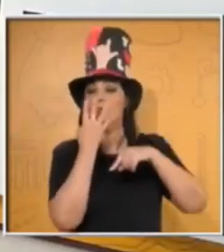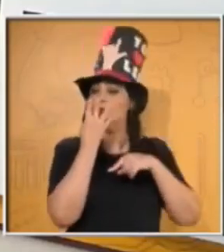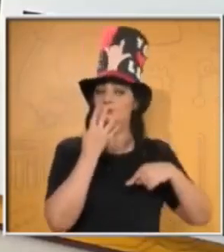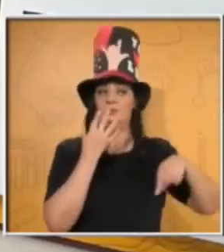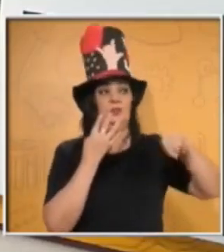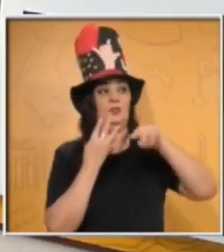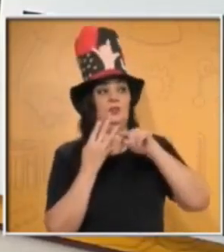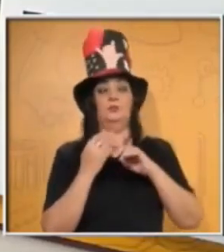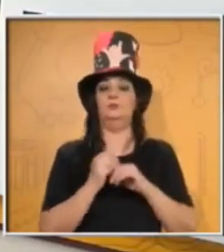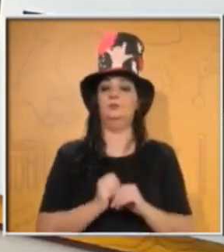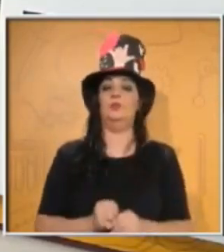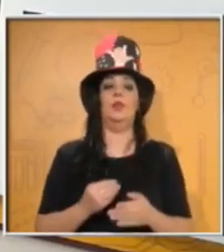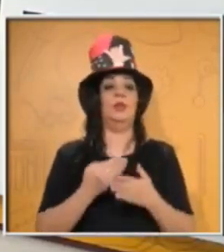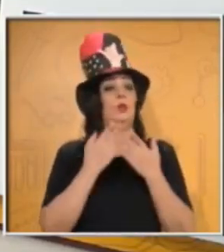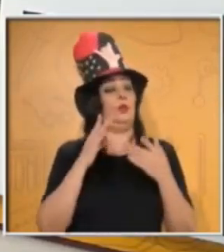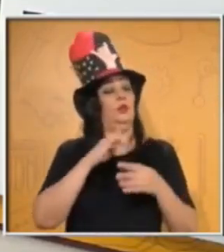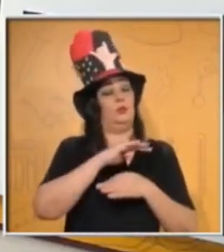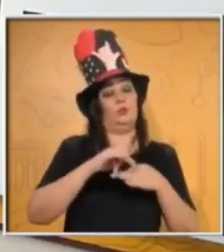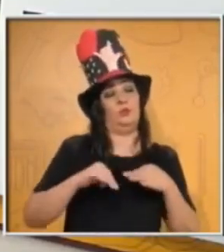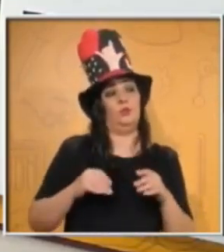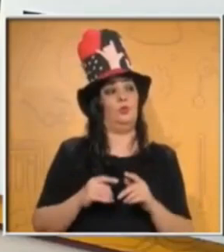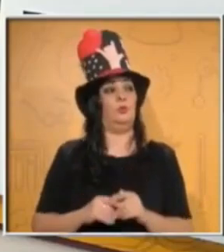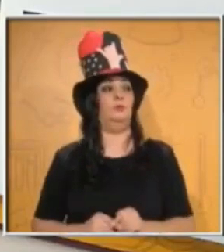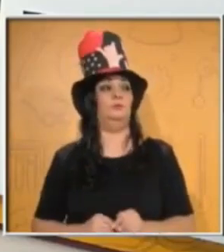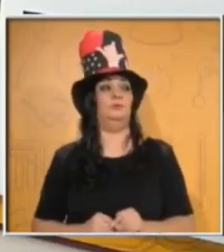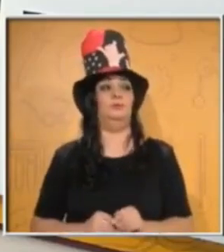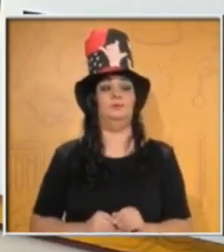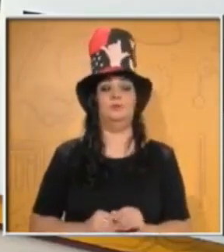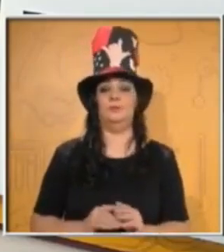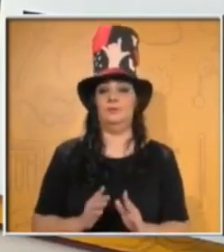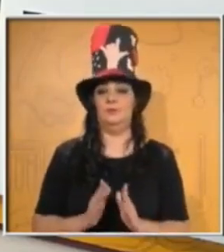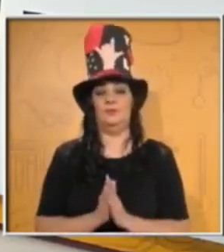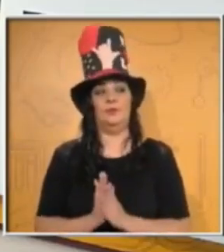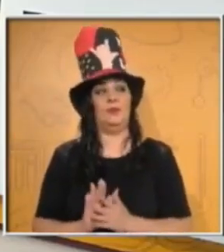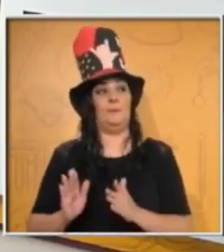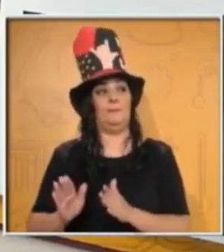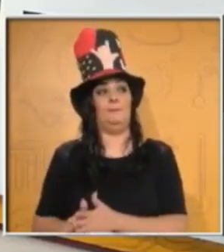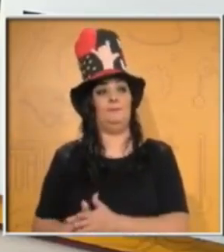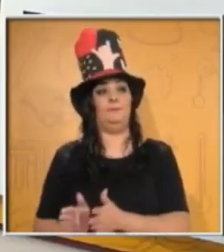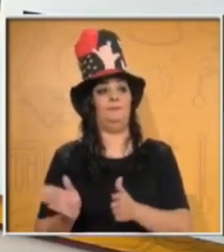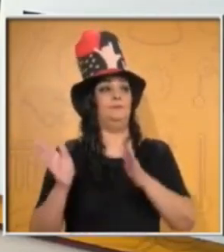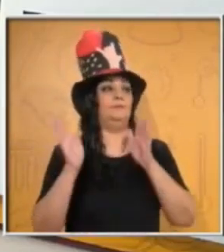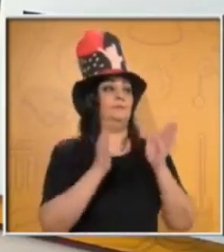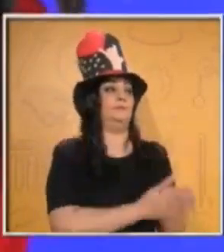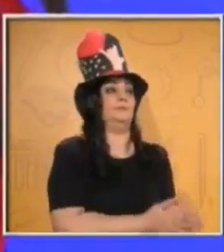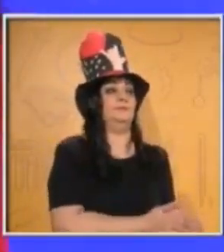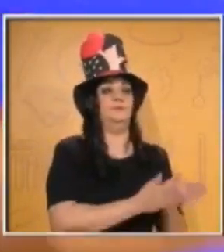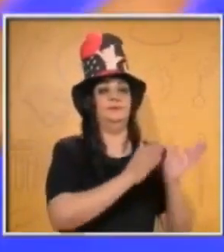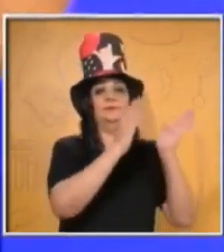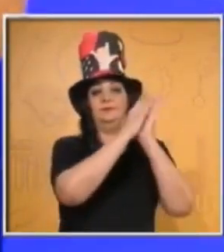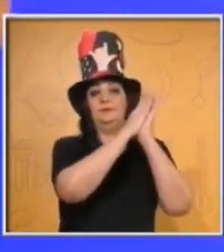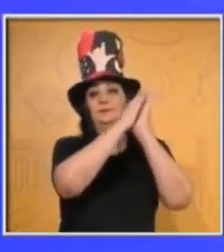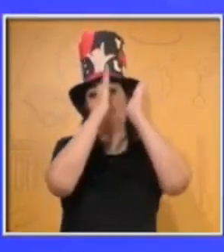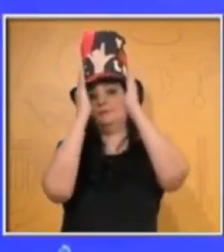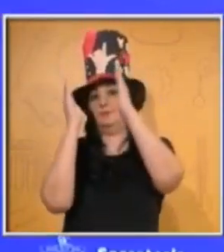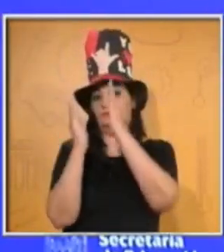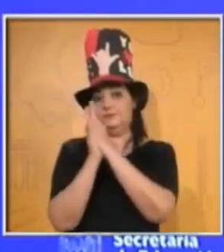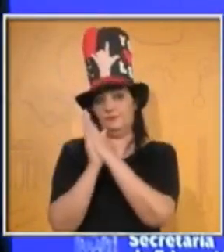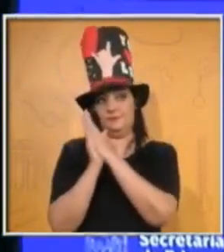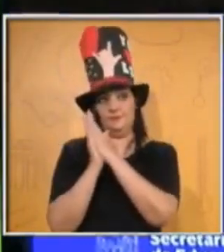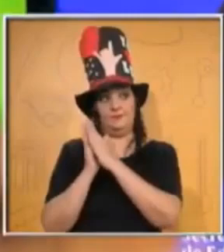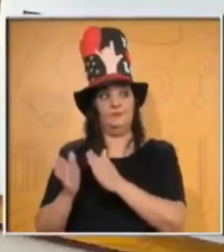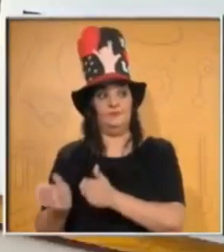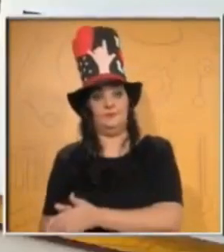Ok, ahora va todo seguido. Empezamos. 2, 3. Aquí, acá, arriba y